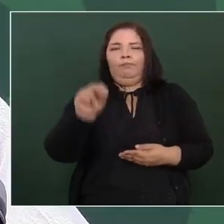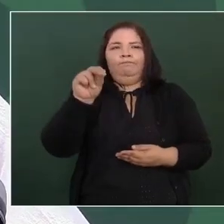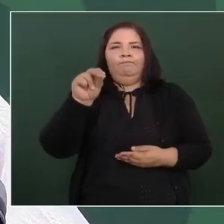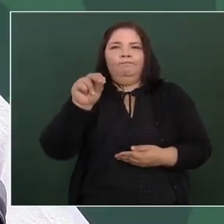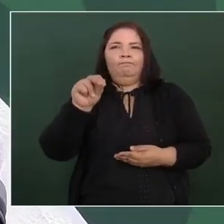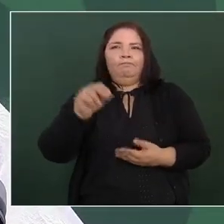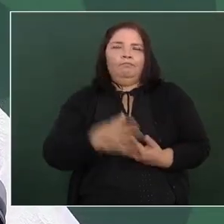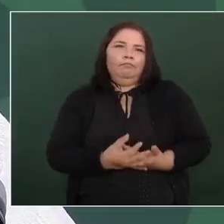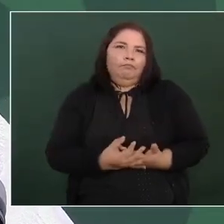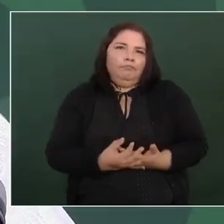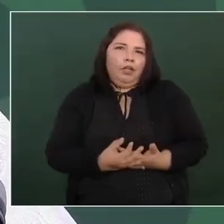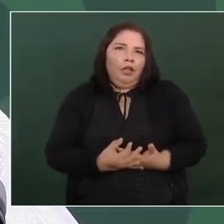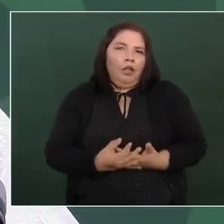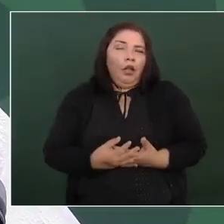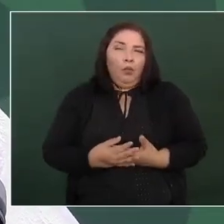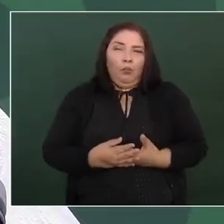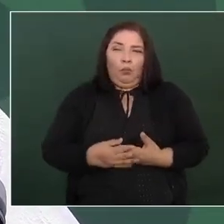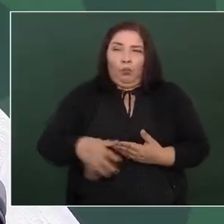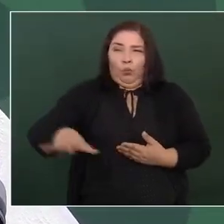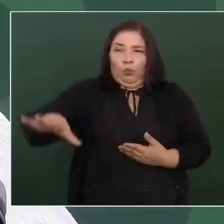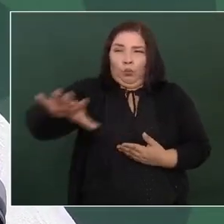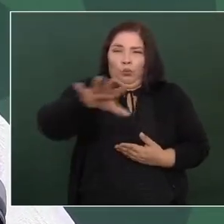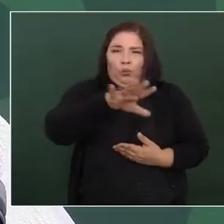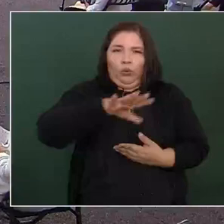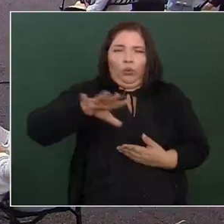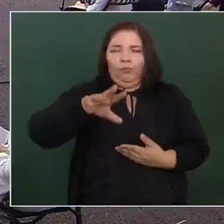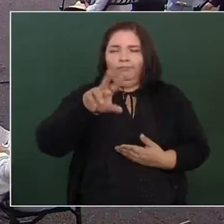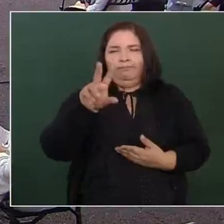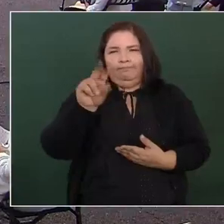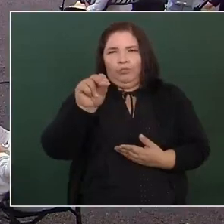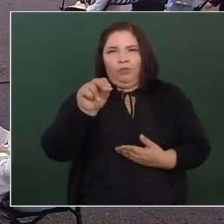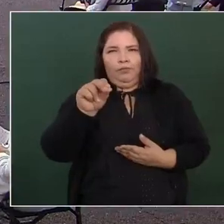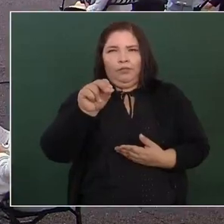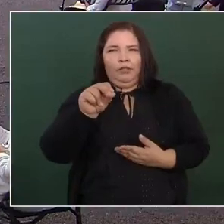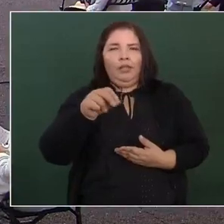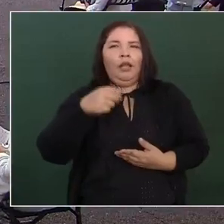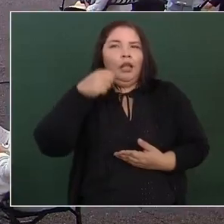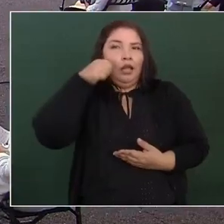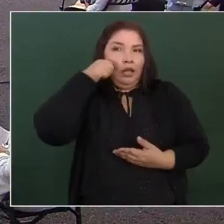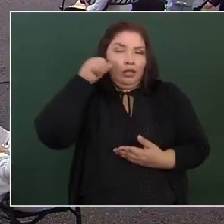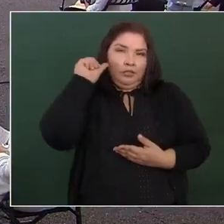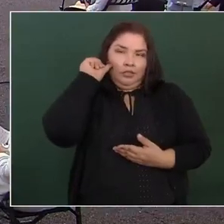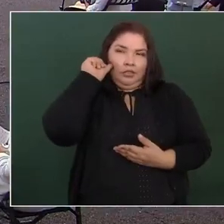y no generalizo, porque ayer me estaban